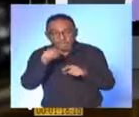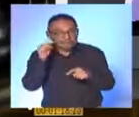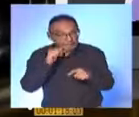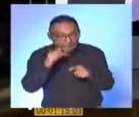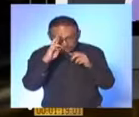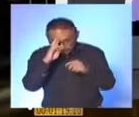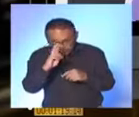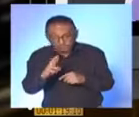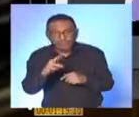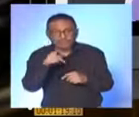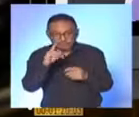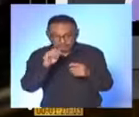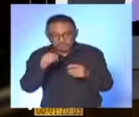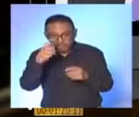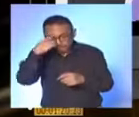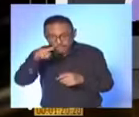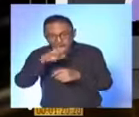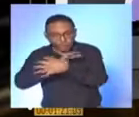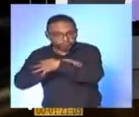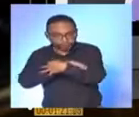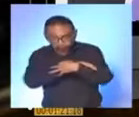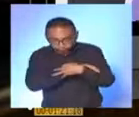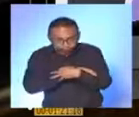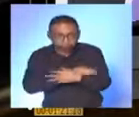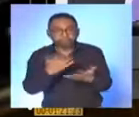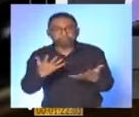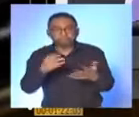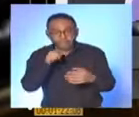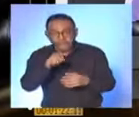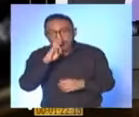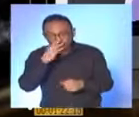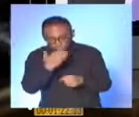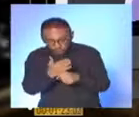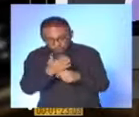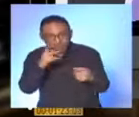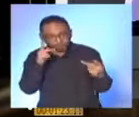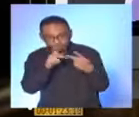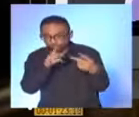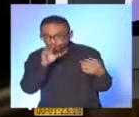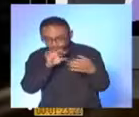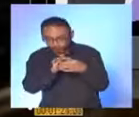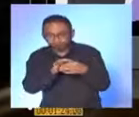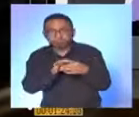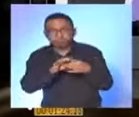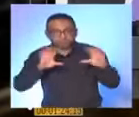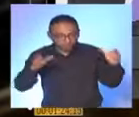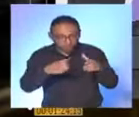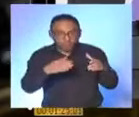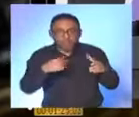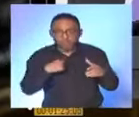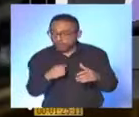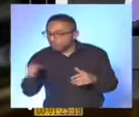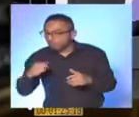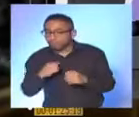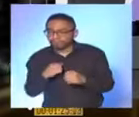acto de solidaridad, de generosidad, de corresponsabilidad, de hacer comunidad, de cuidar al de al lado.